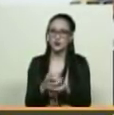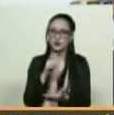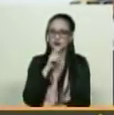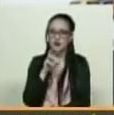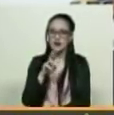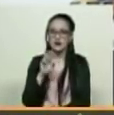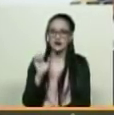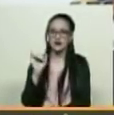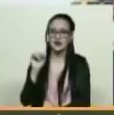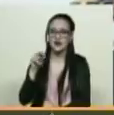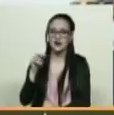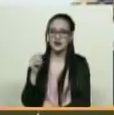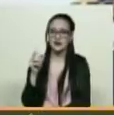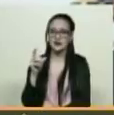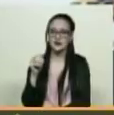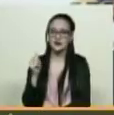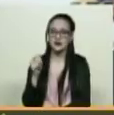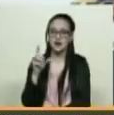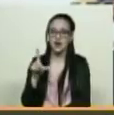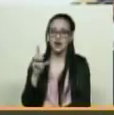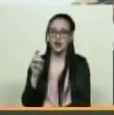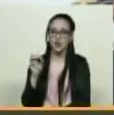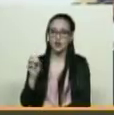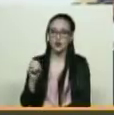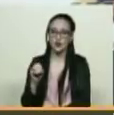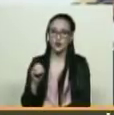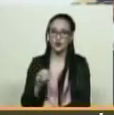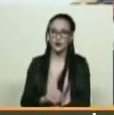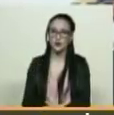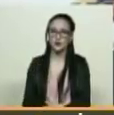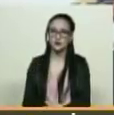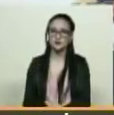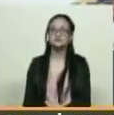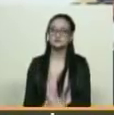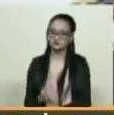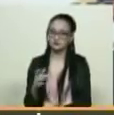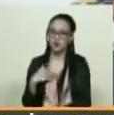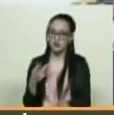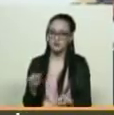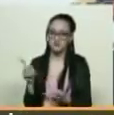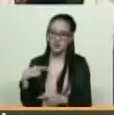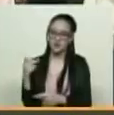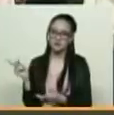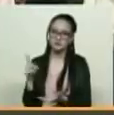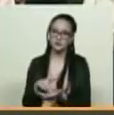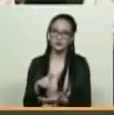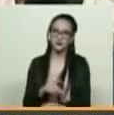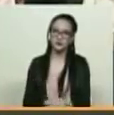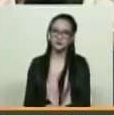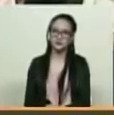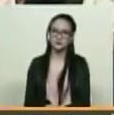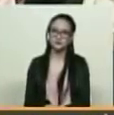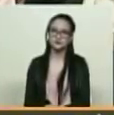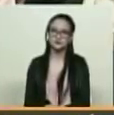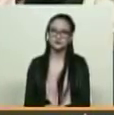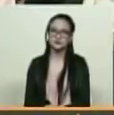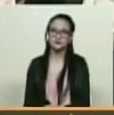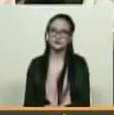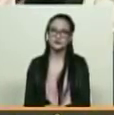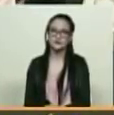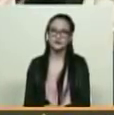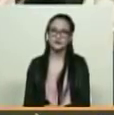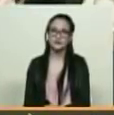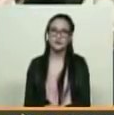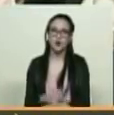Reinaldo Quijada, también es convocado para este evento de mañana. El grupo de electores